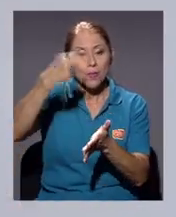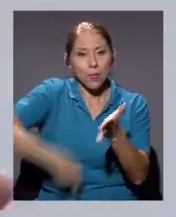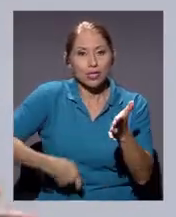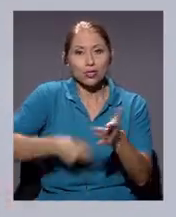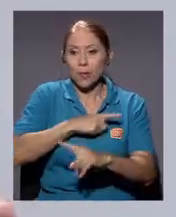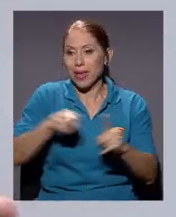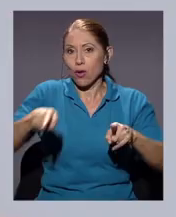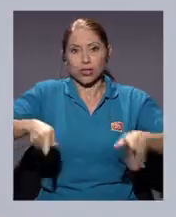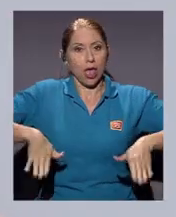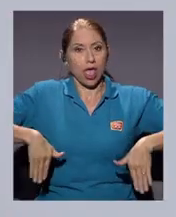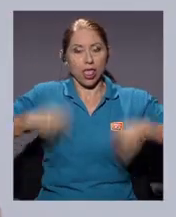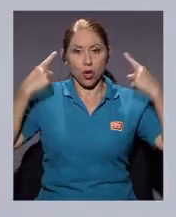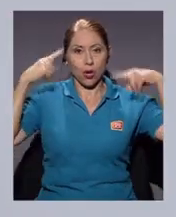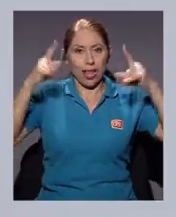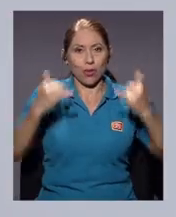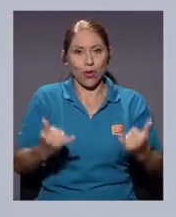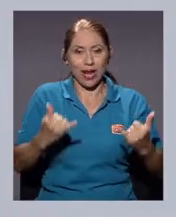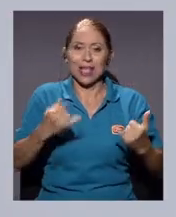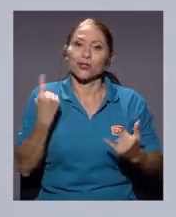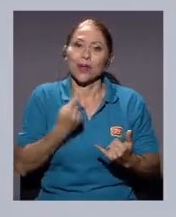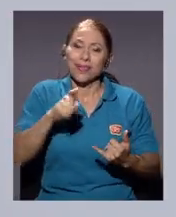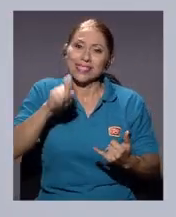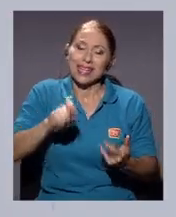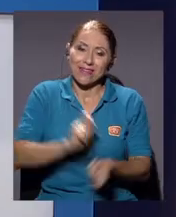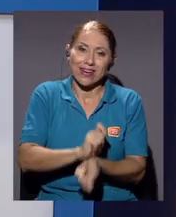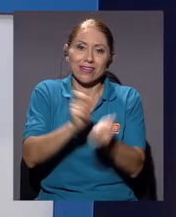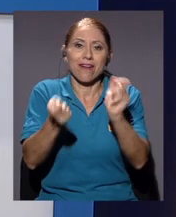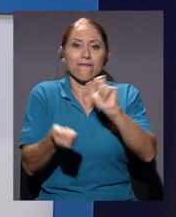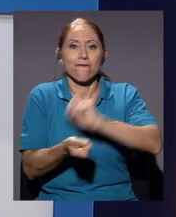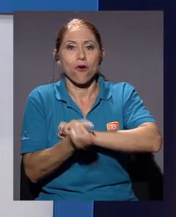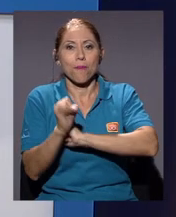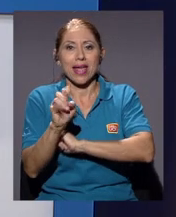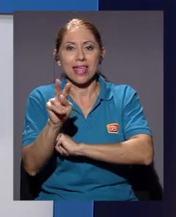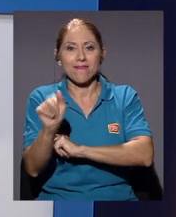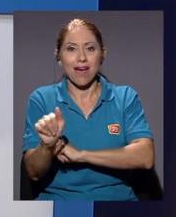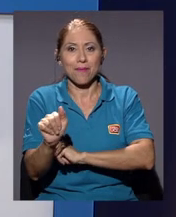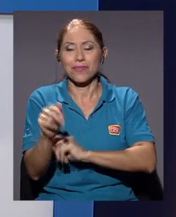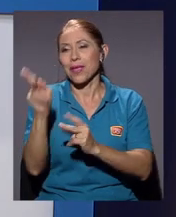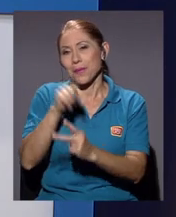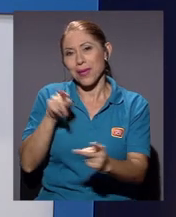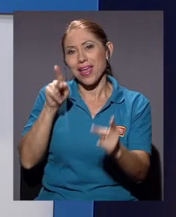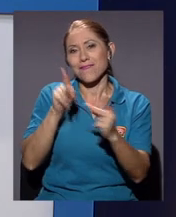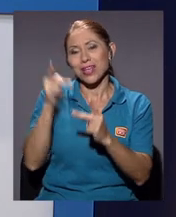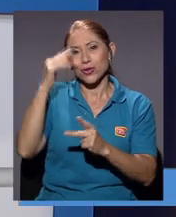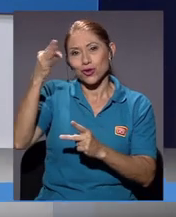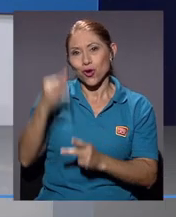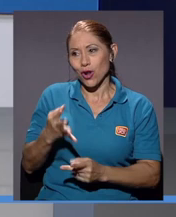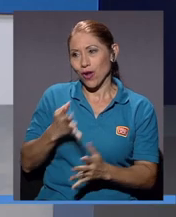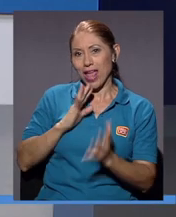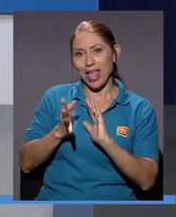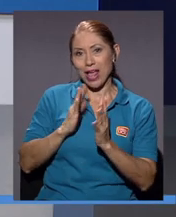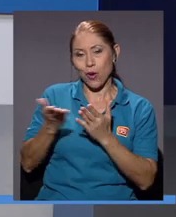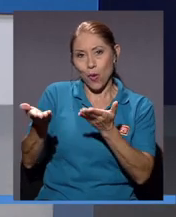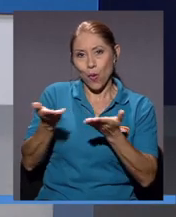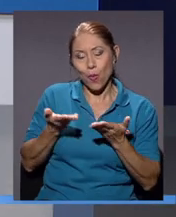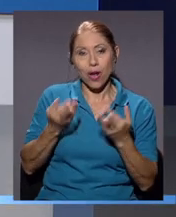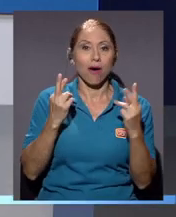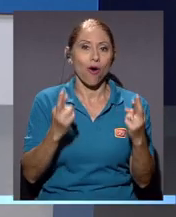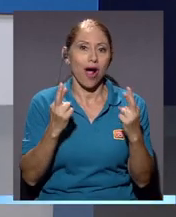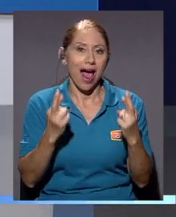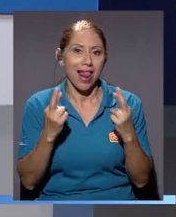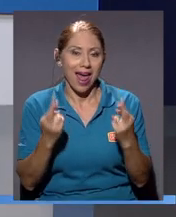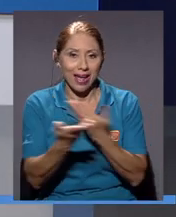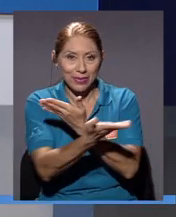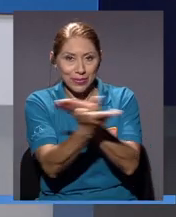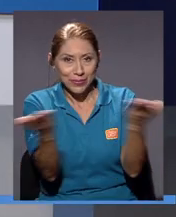día al menos que haya una reforma en ese sentido del iba perfecto convicto pues yo creo que con esta pequeña conversación que hemos tenido ojalá